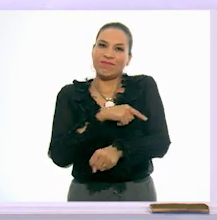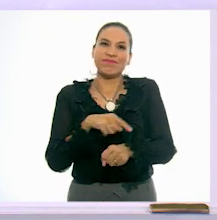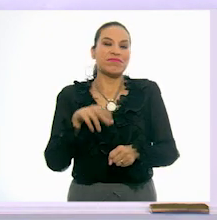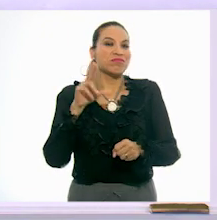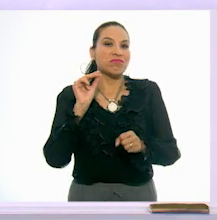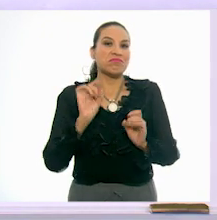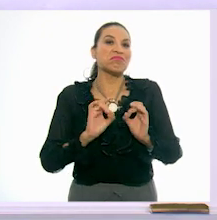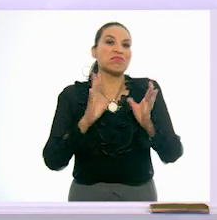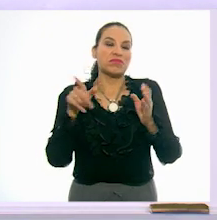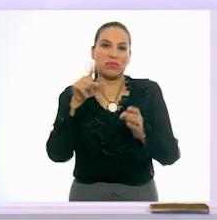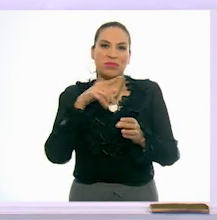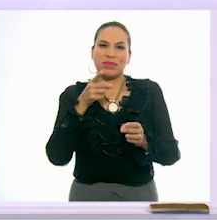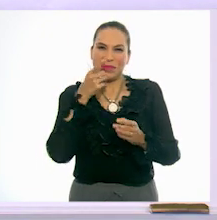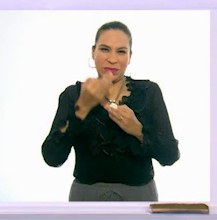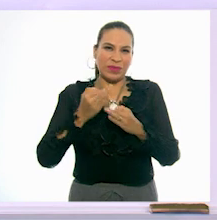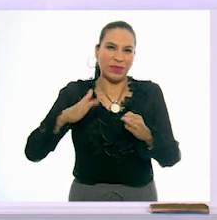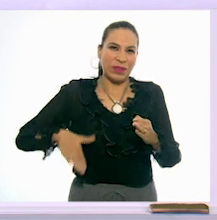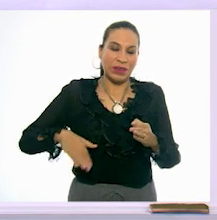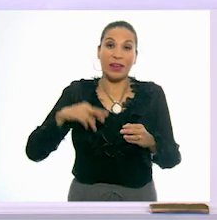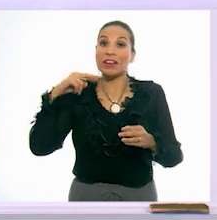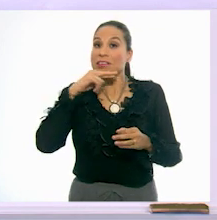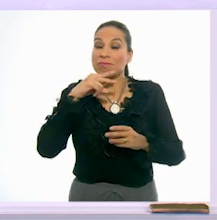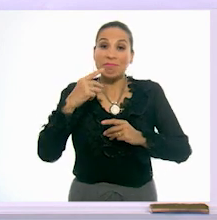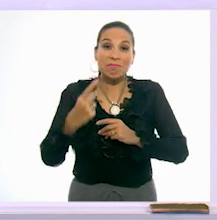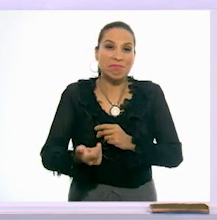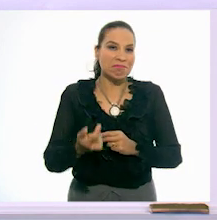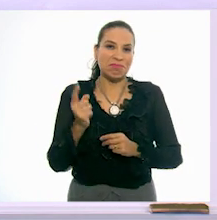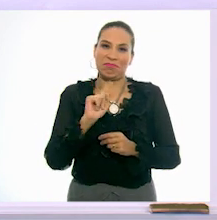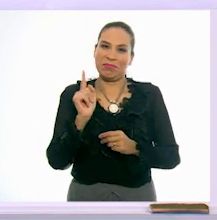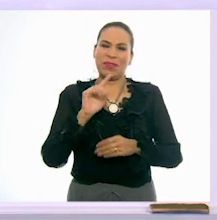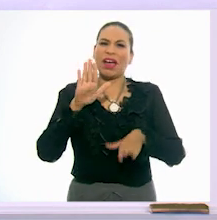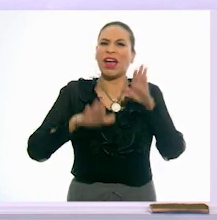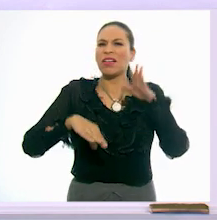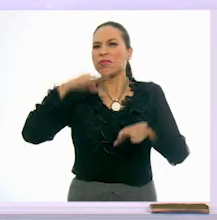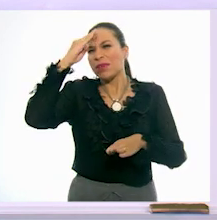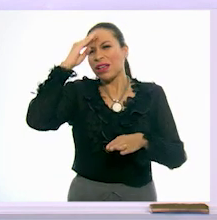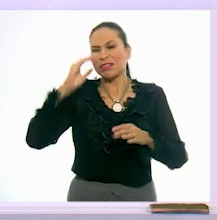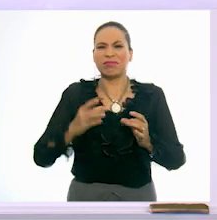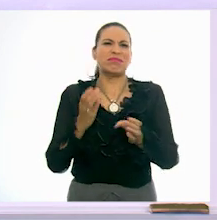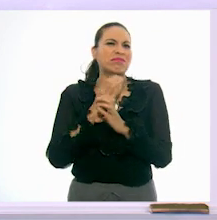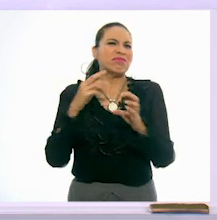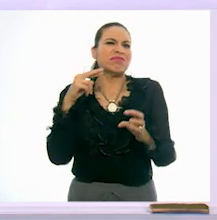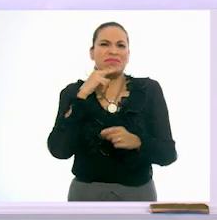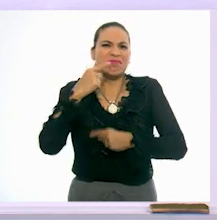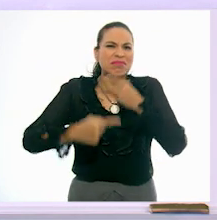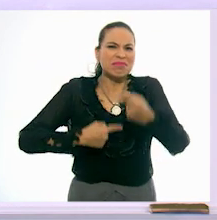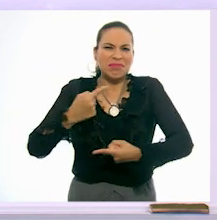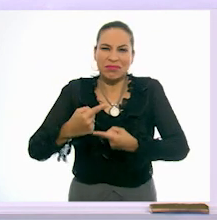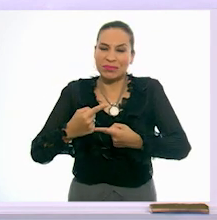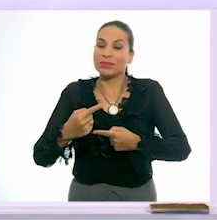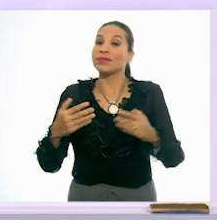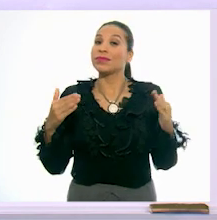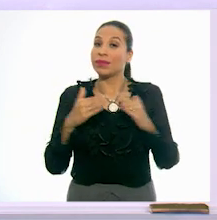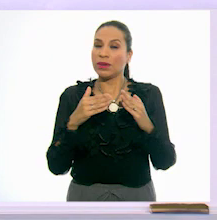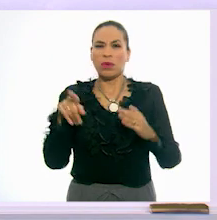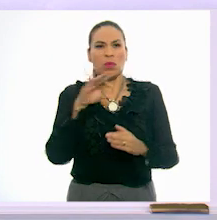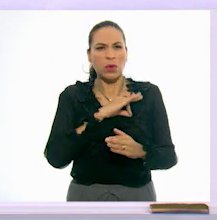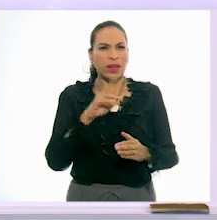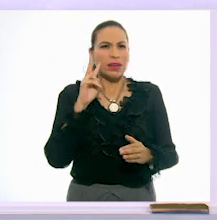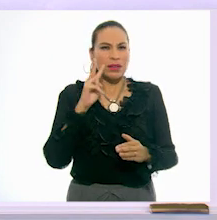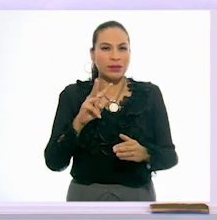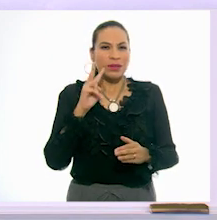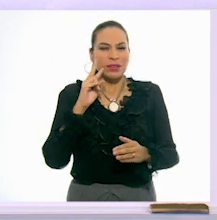se dio, como lo decías hace rato, de un día para otro, como a veces pensamos que suceden las cosas. En casa pueden